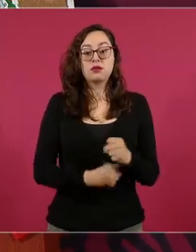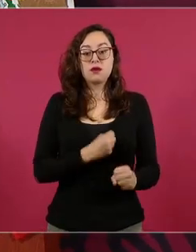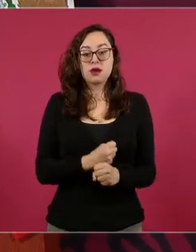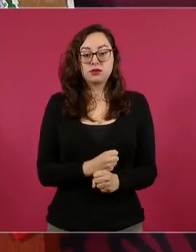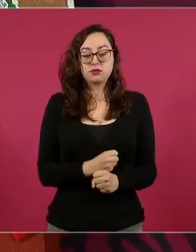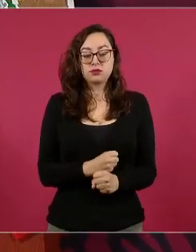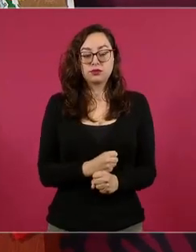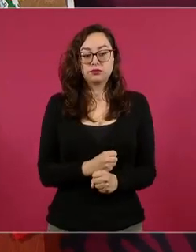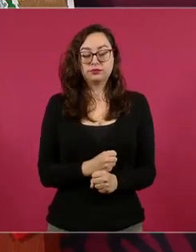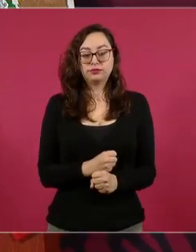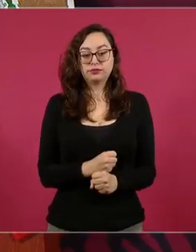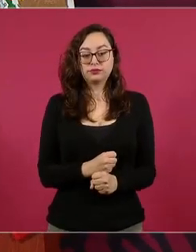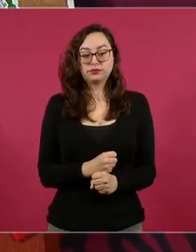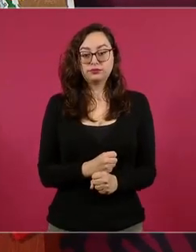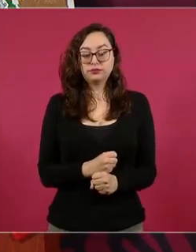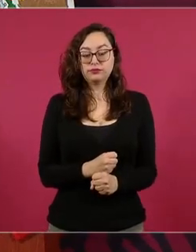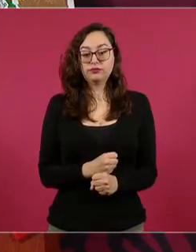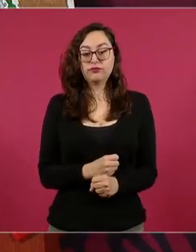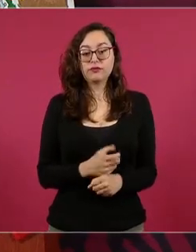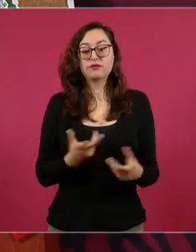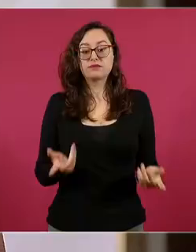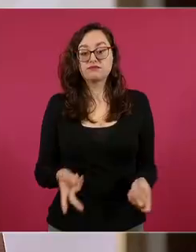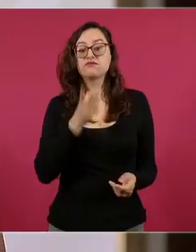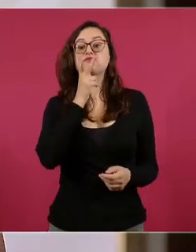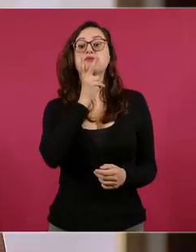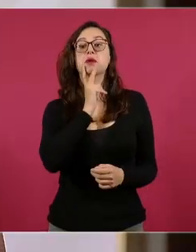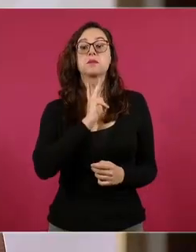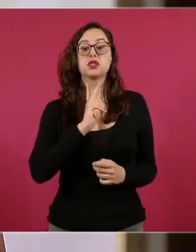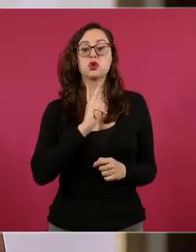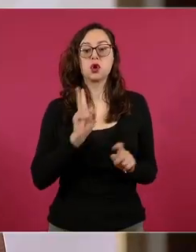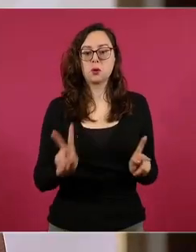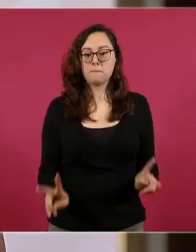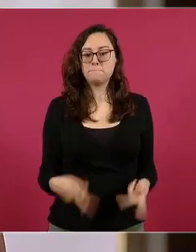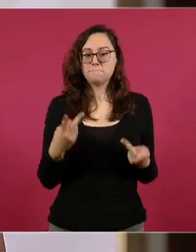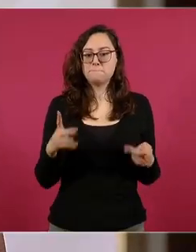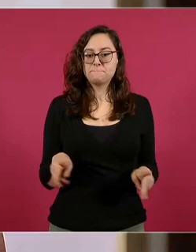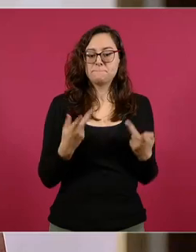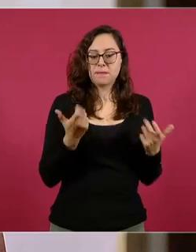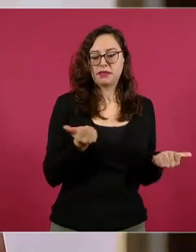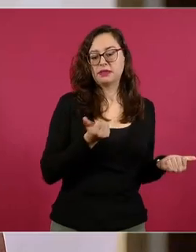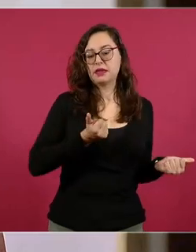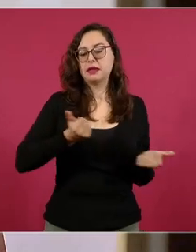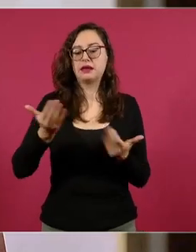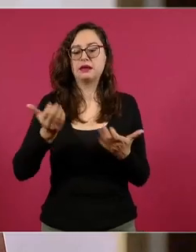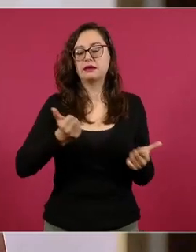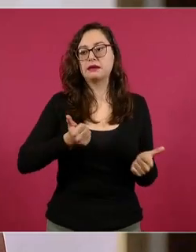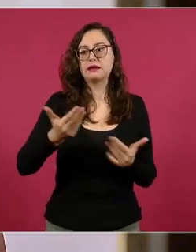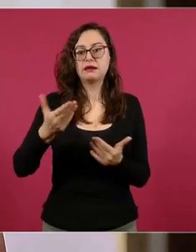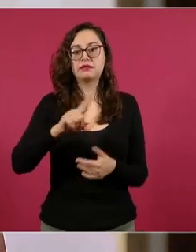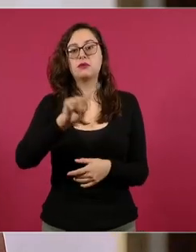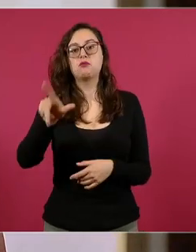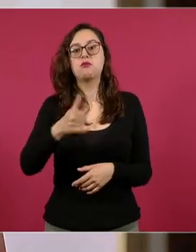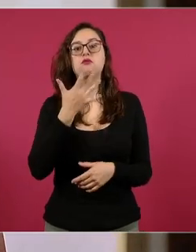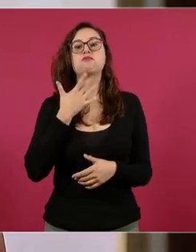Y se vendía todo el petróleo crudo y comprábamos las gasolinas.